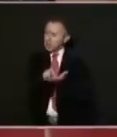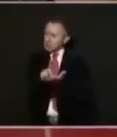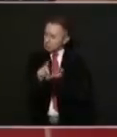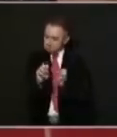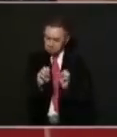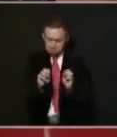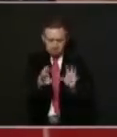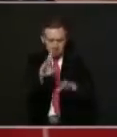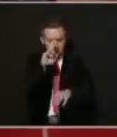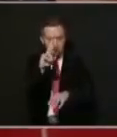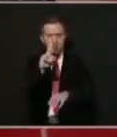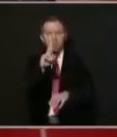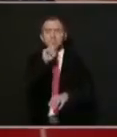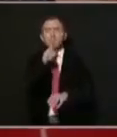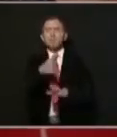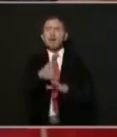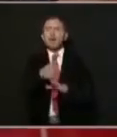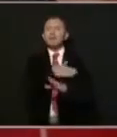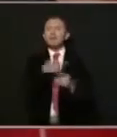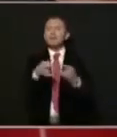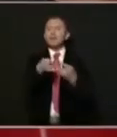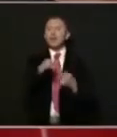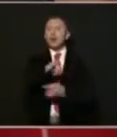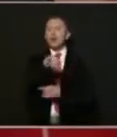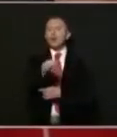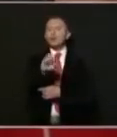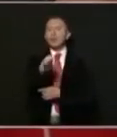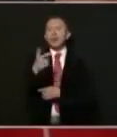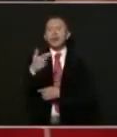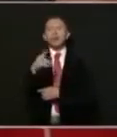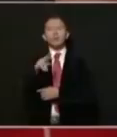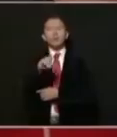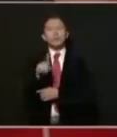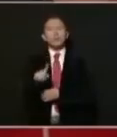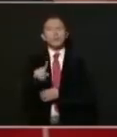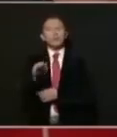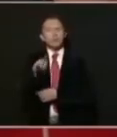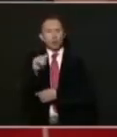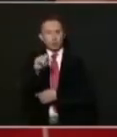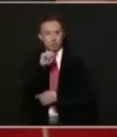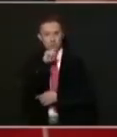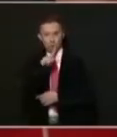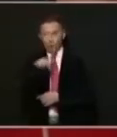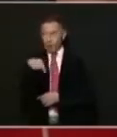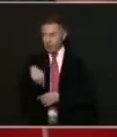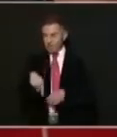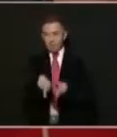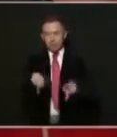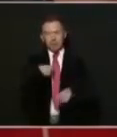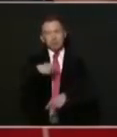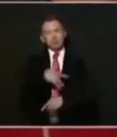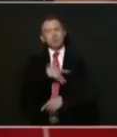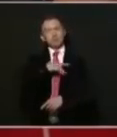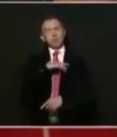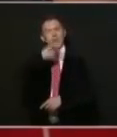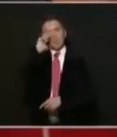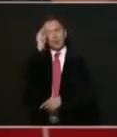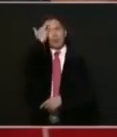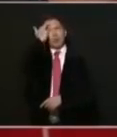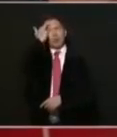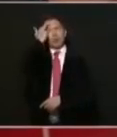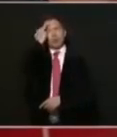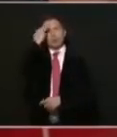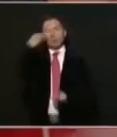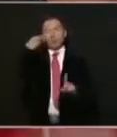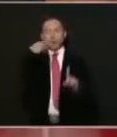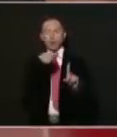de José Gutiérrez Vivó, que lo recuerdo desde esta plaza, que fue víctima de